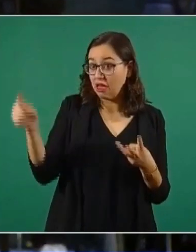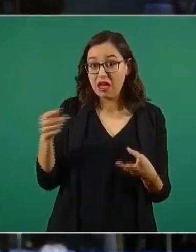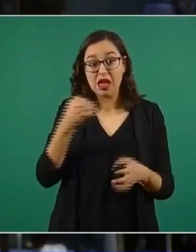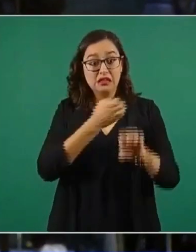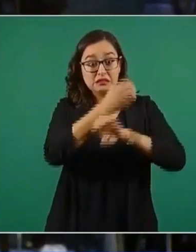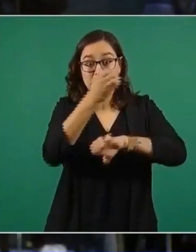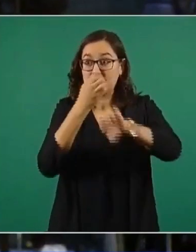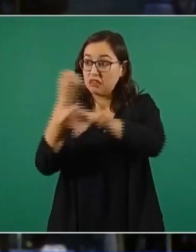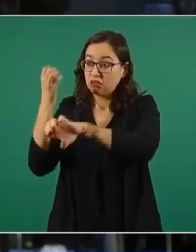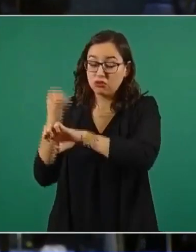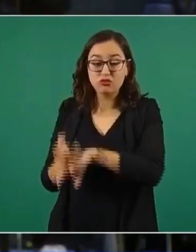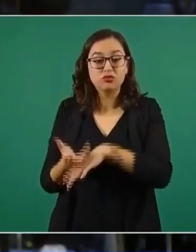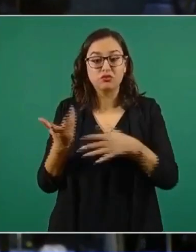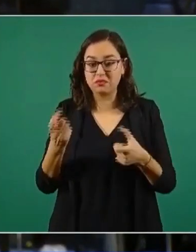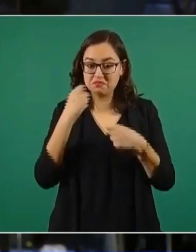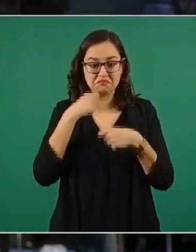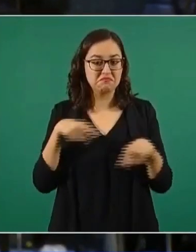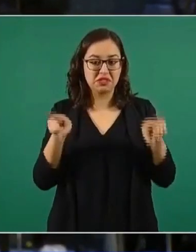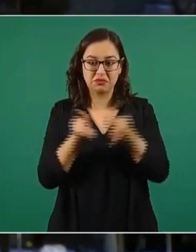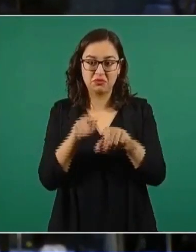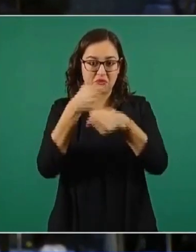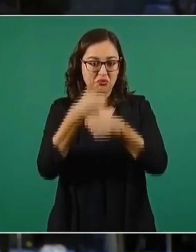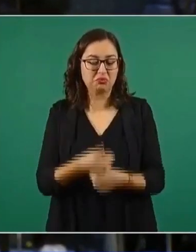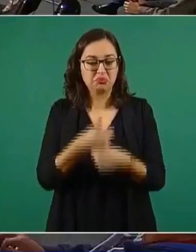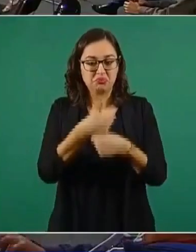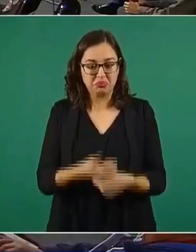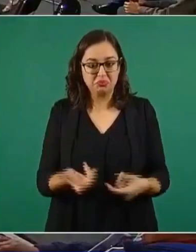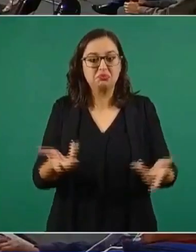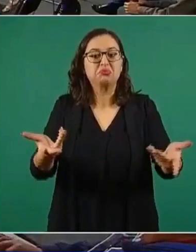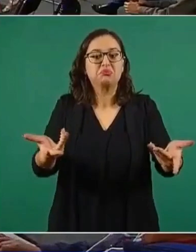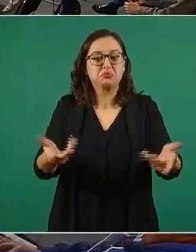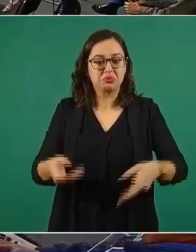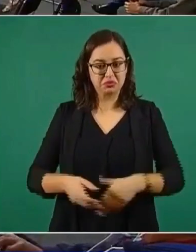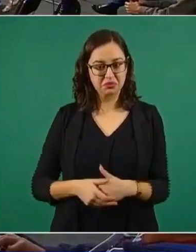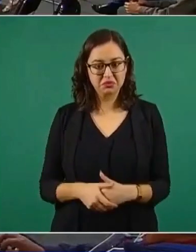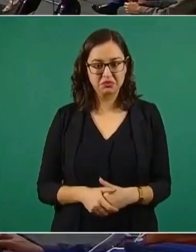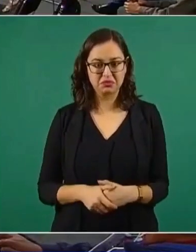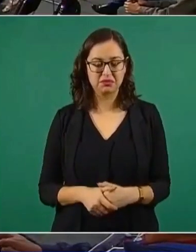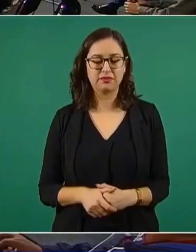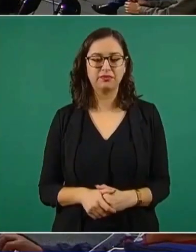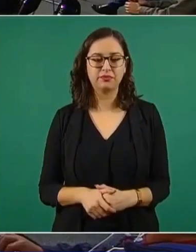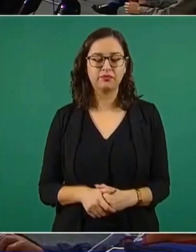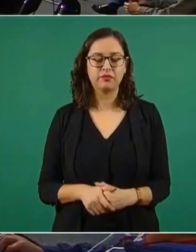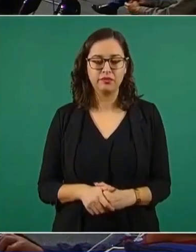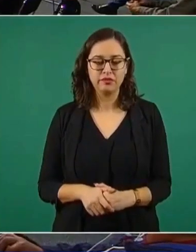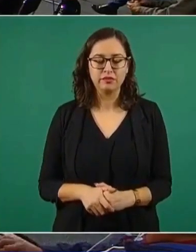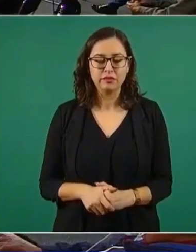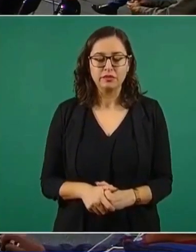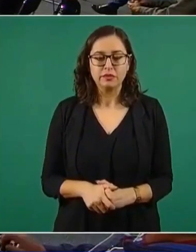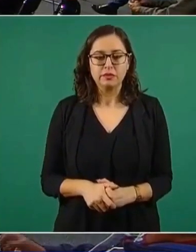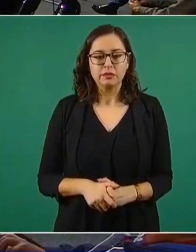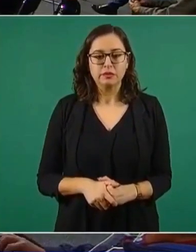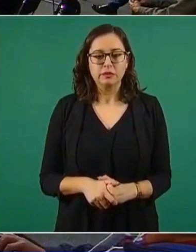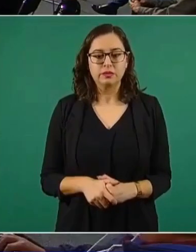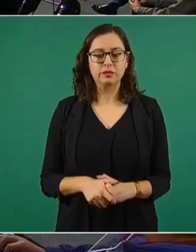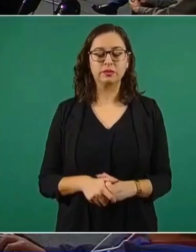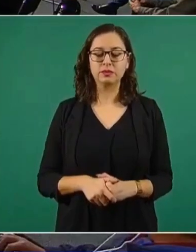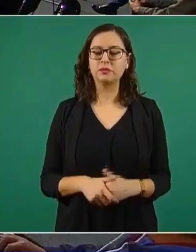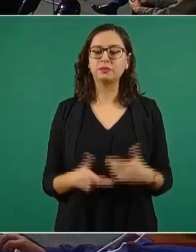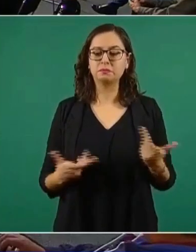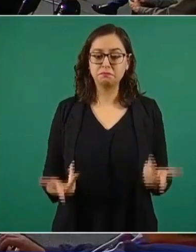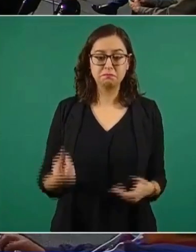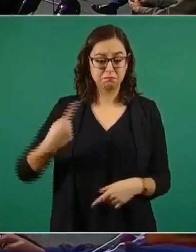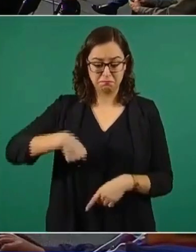estados que seguramente padecen lo mismo, presidente? Bueno, se está trabajando, no se permite